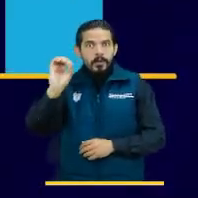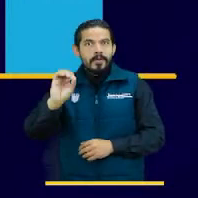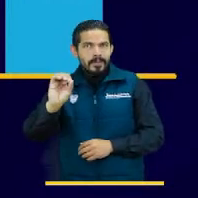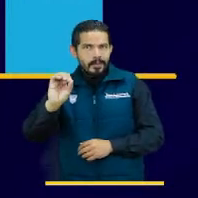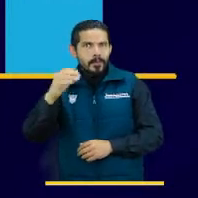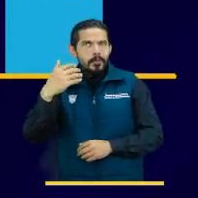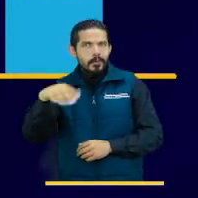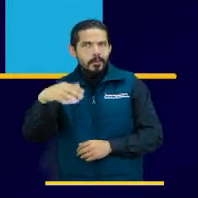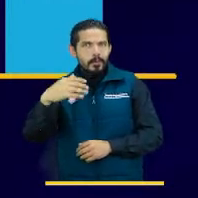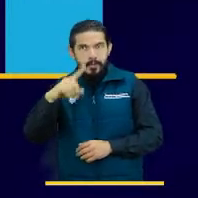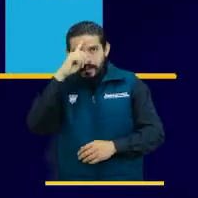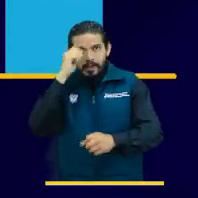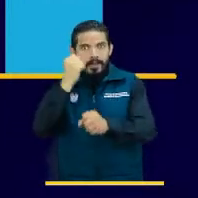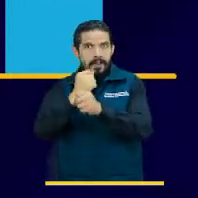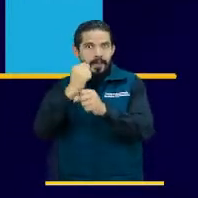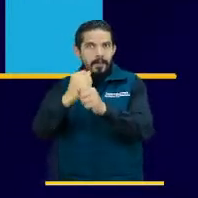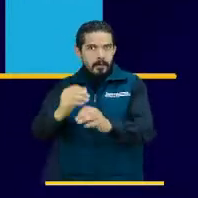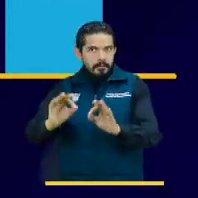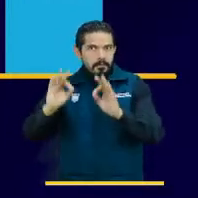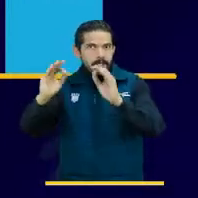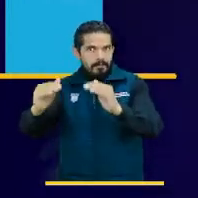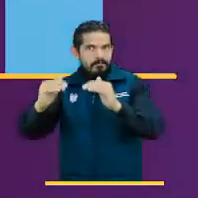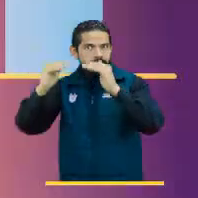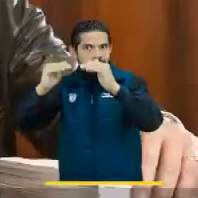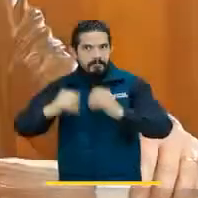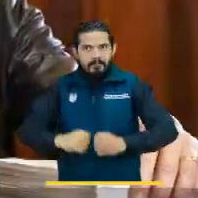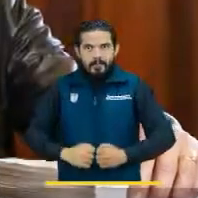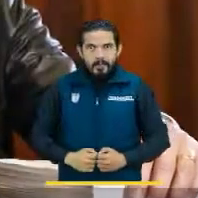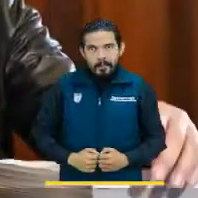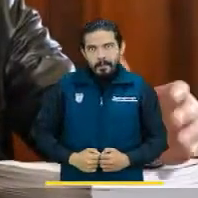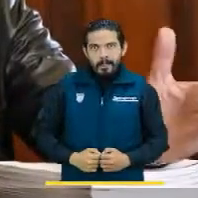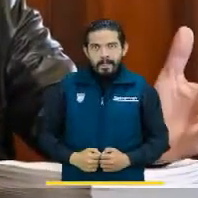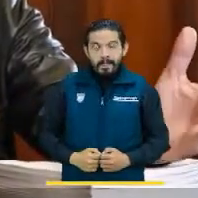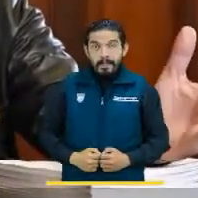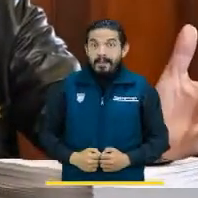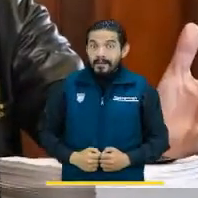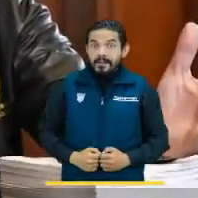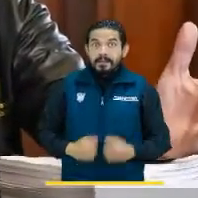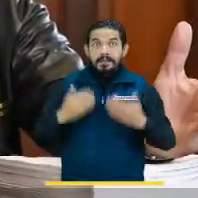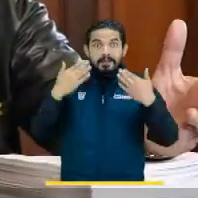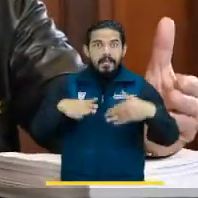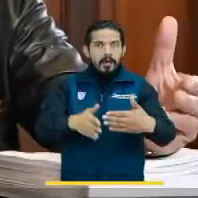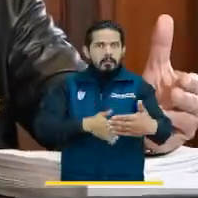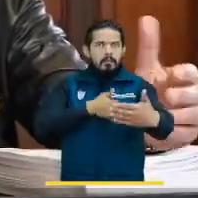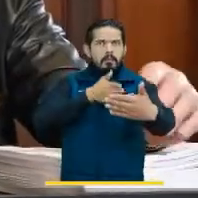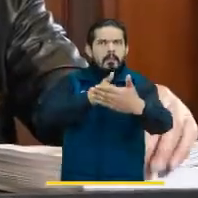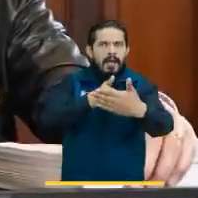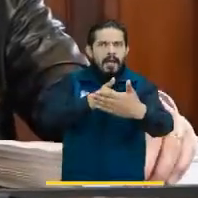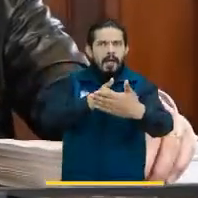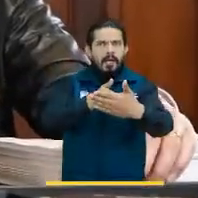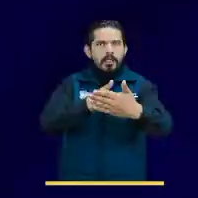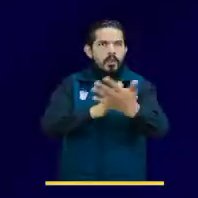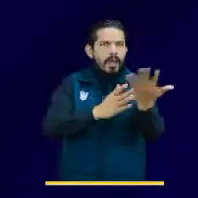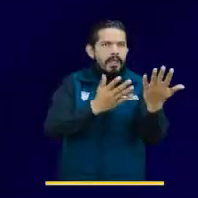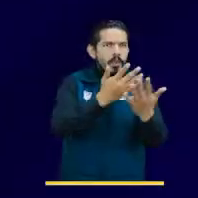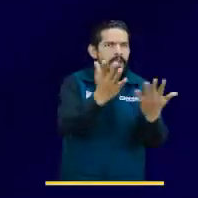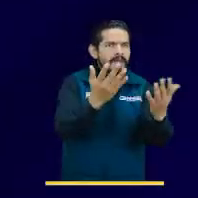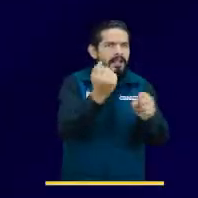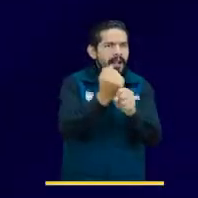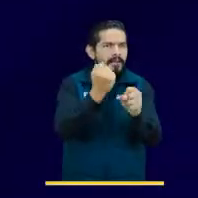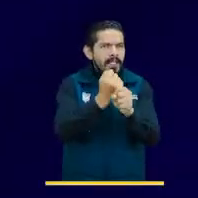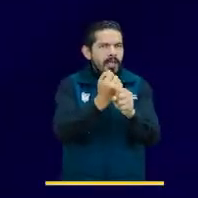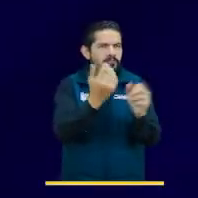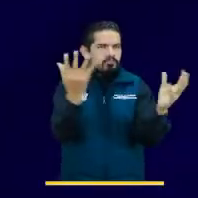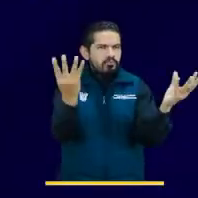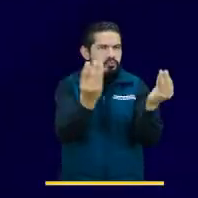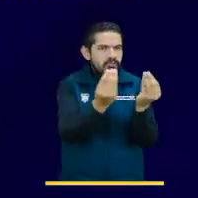44.5% de empleos adecuados. Hemos atacado el desempleo. Con